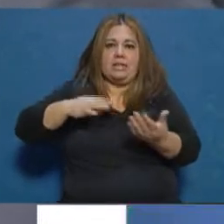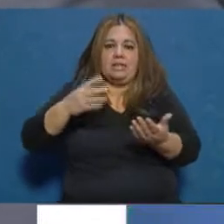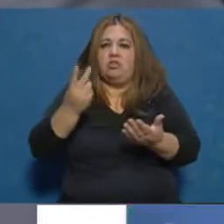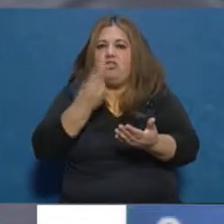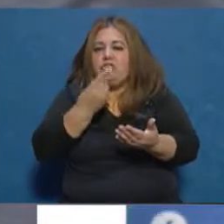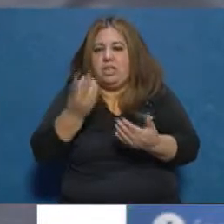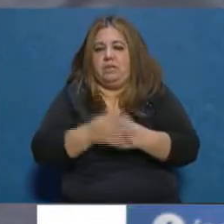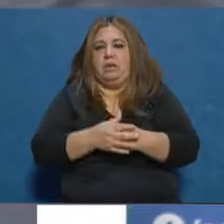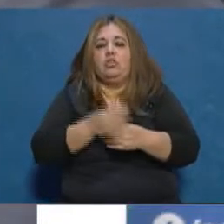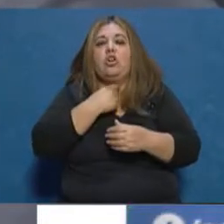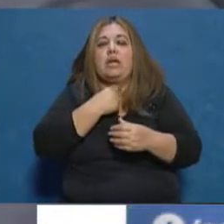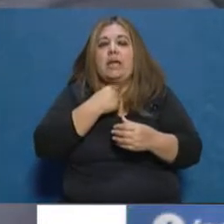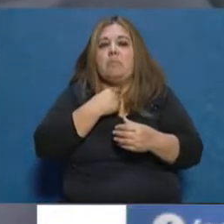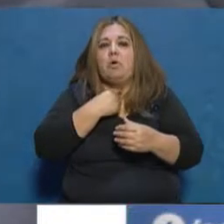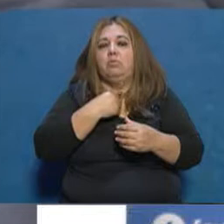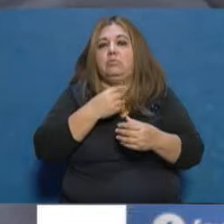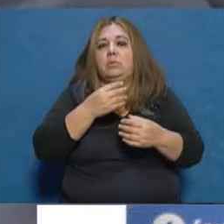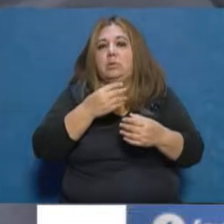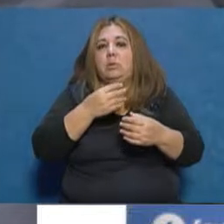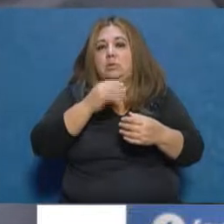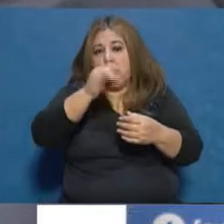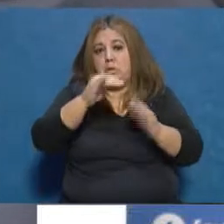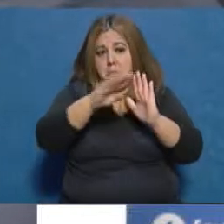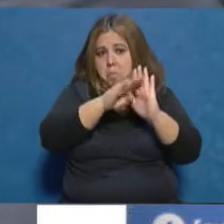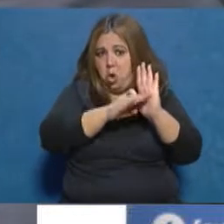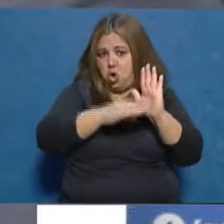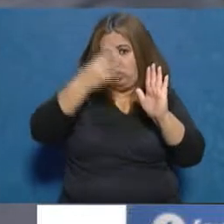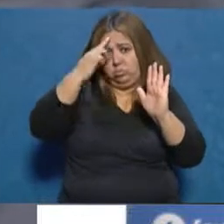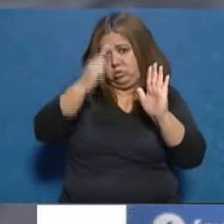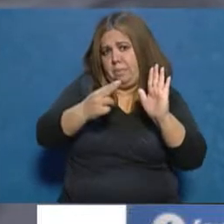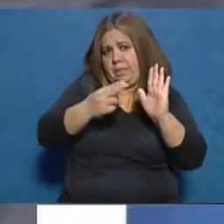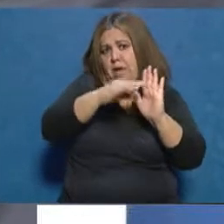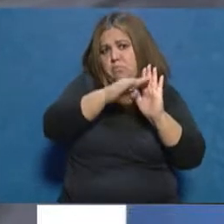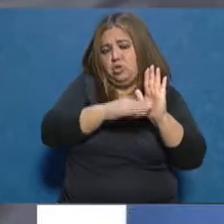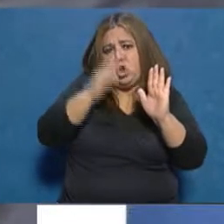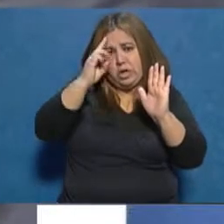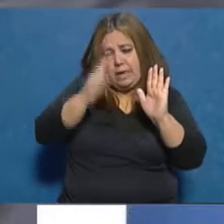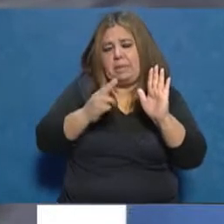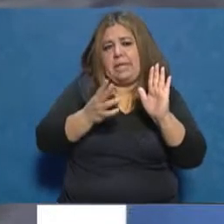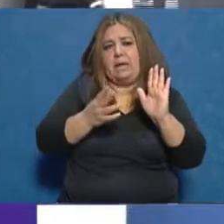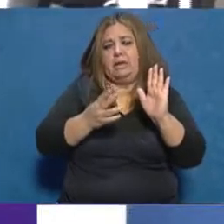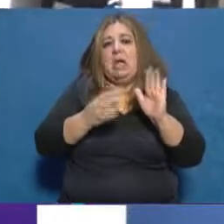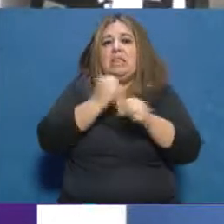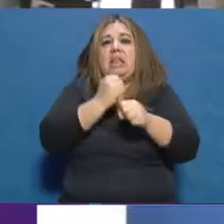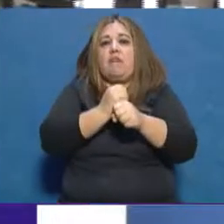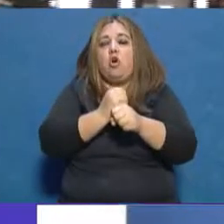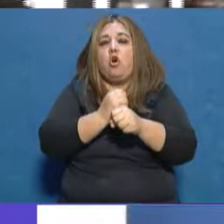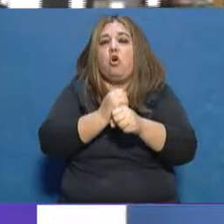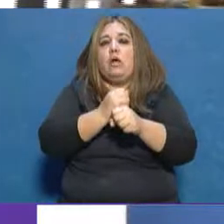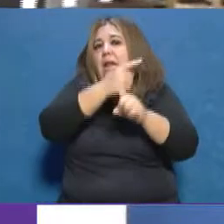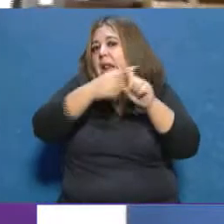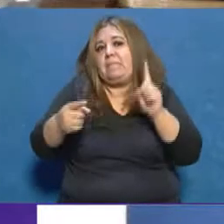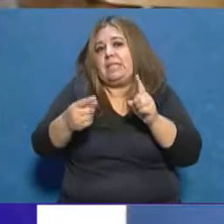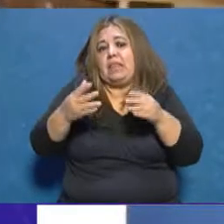al 50%, es más, nos comprometemos nosotros los gastronómicos a trabajar al 50%, y bueno,